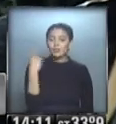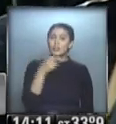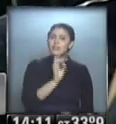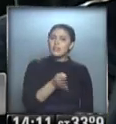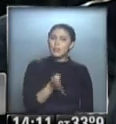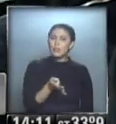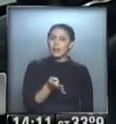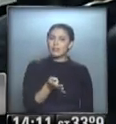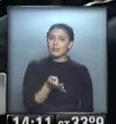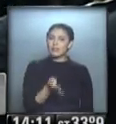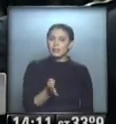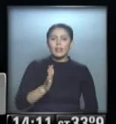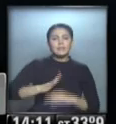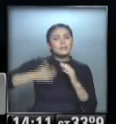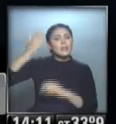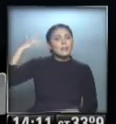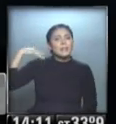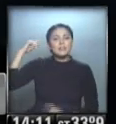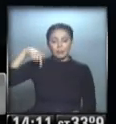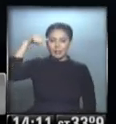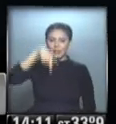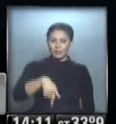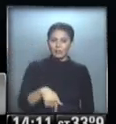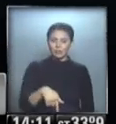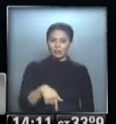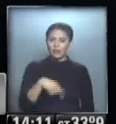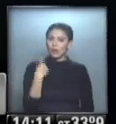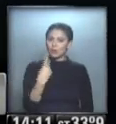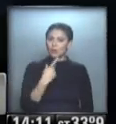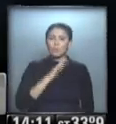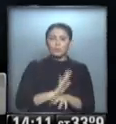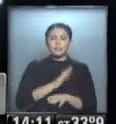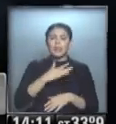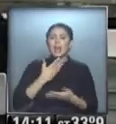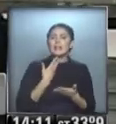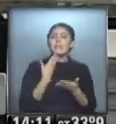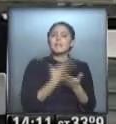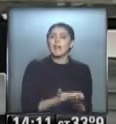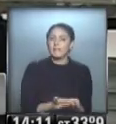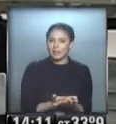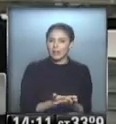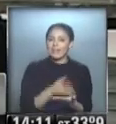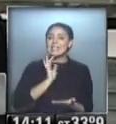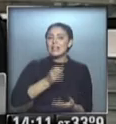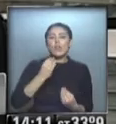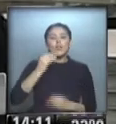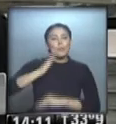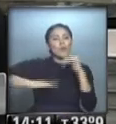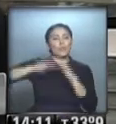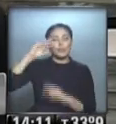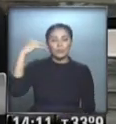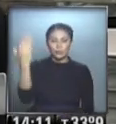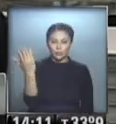sabido construir pasado y presente somos la garantía absoluta de que sabemos construir